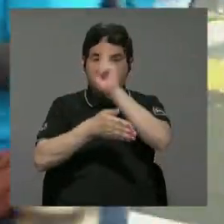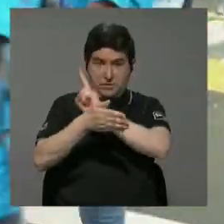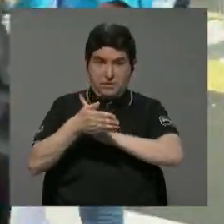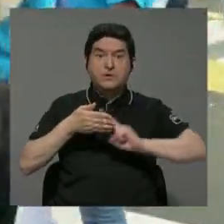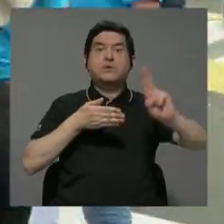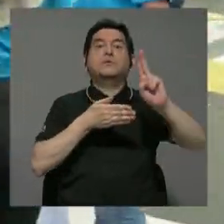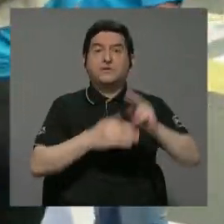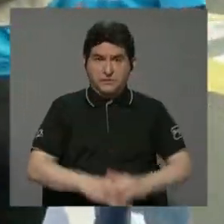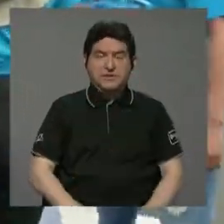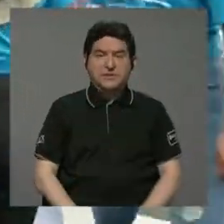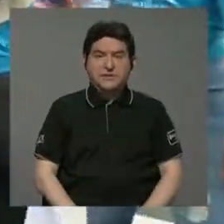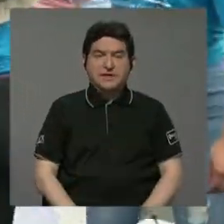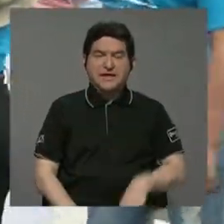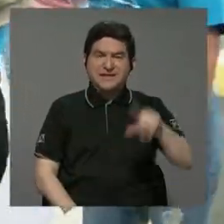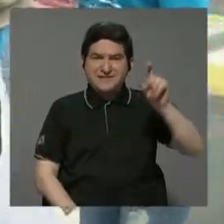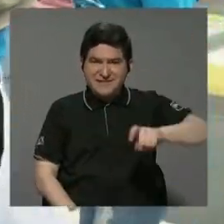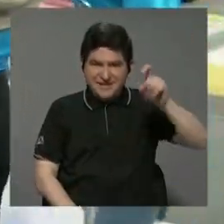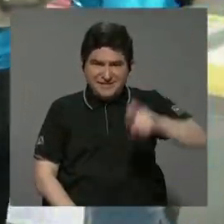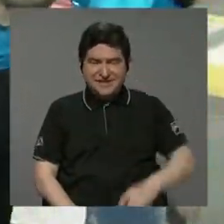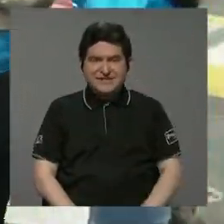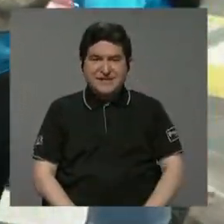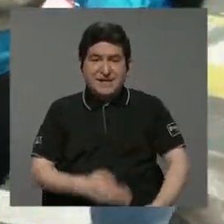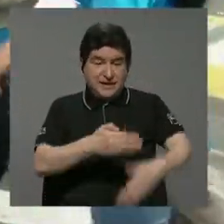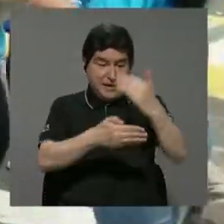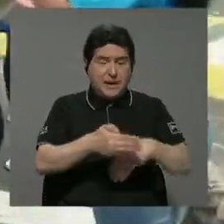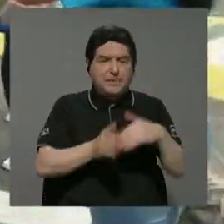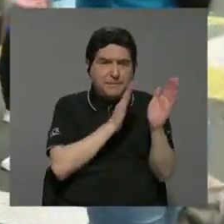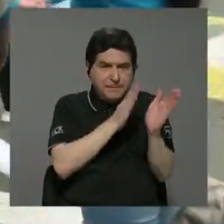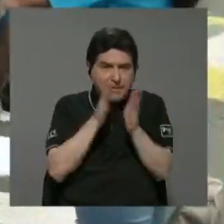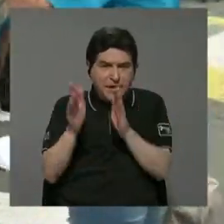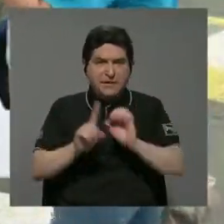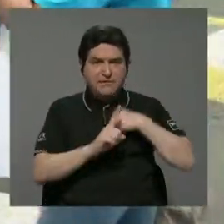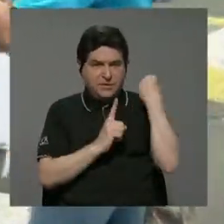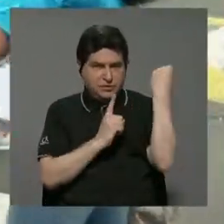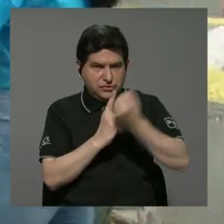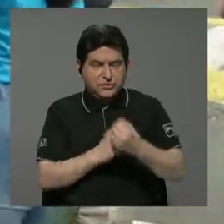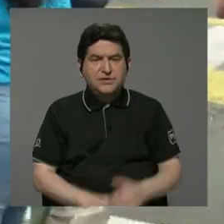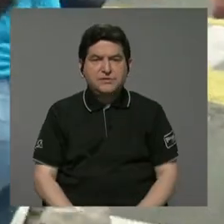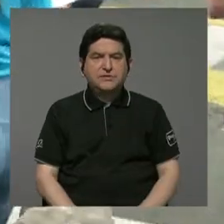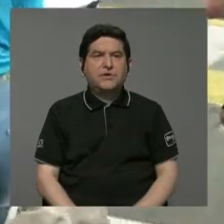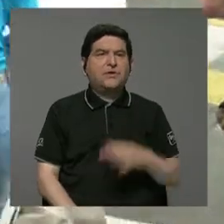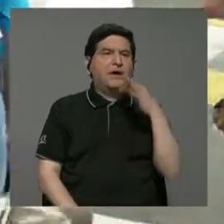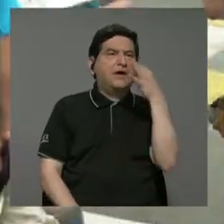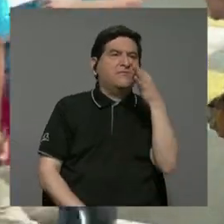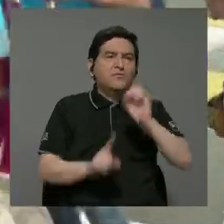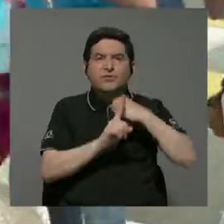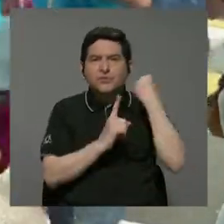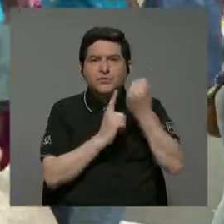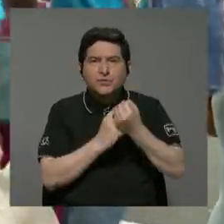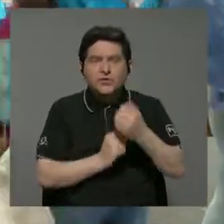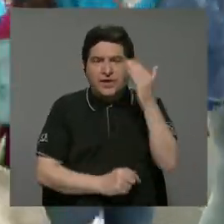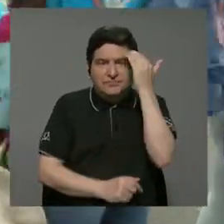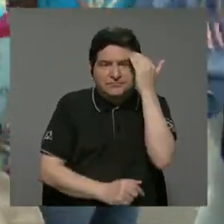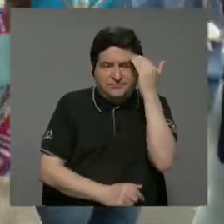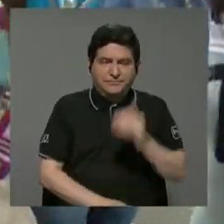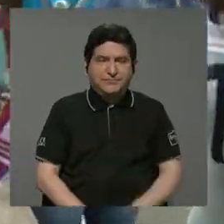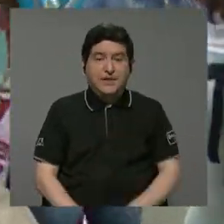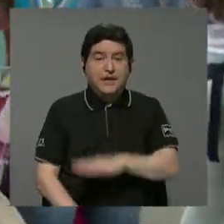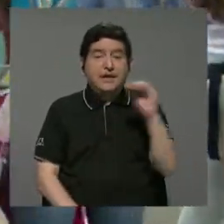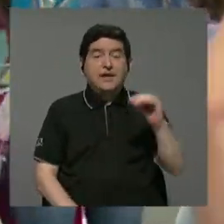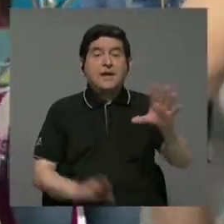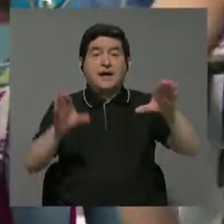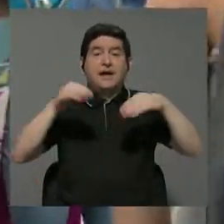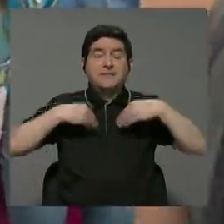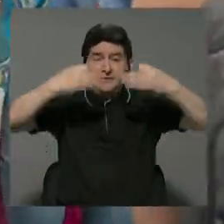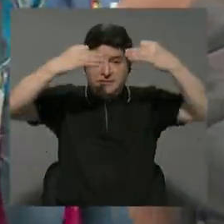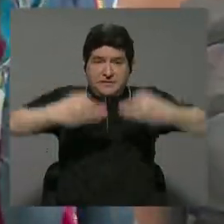está llamada a anticipar justamente escenarios, a prever situaciones y en particular adoptar medidas